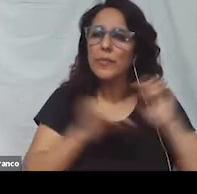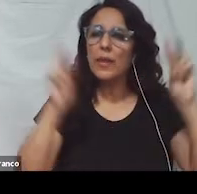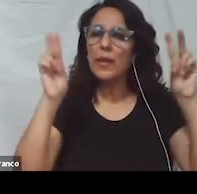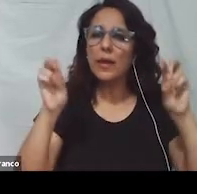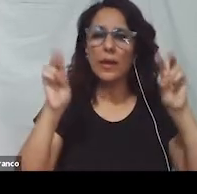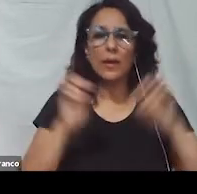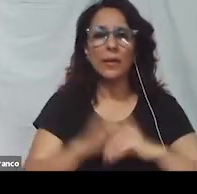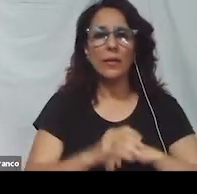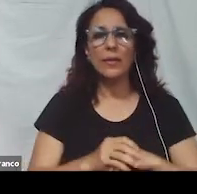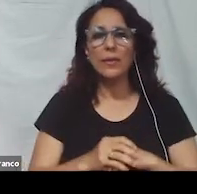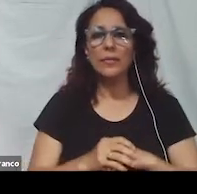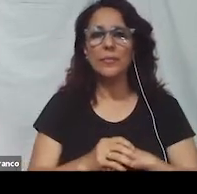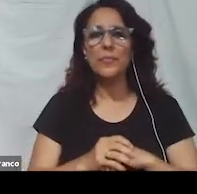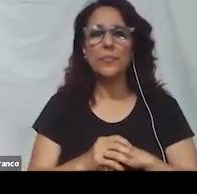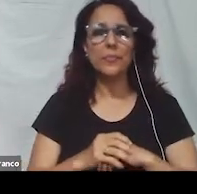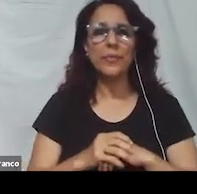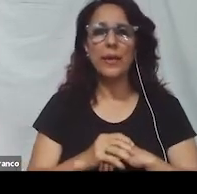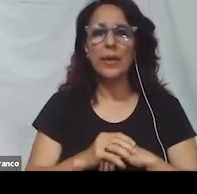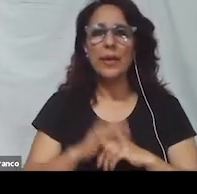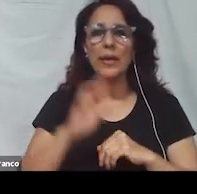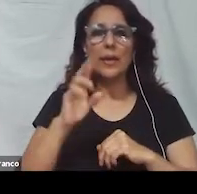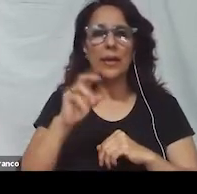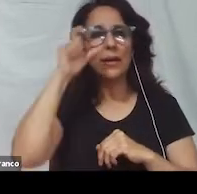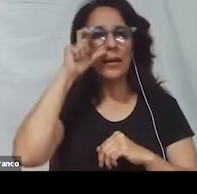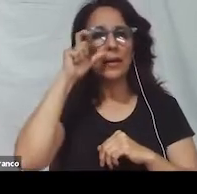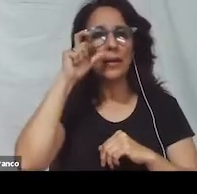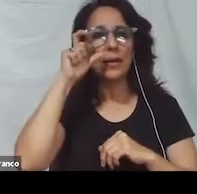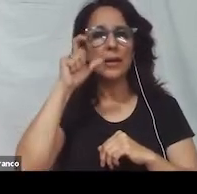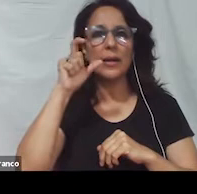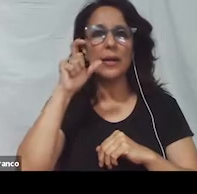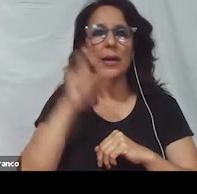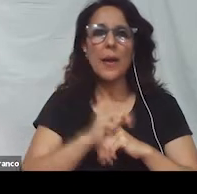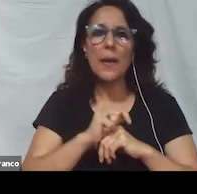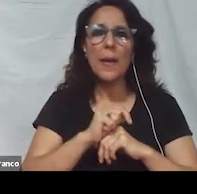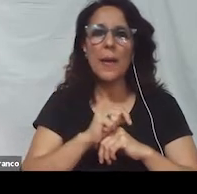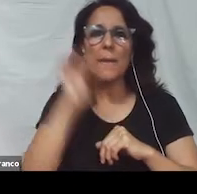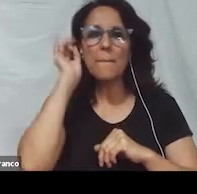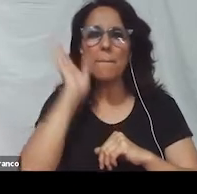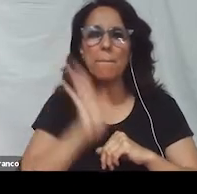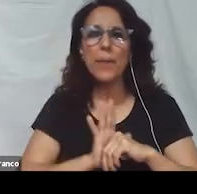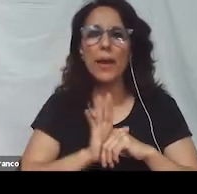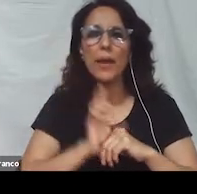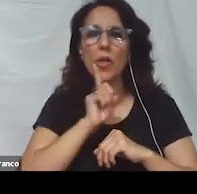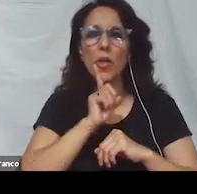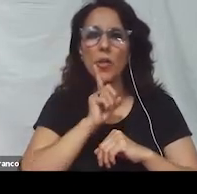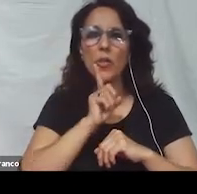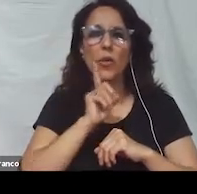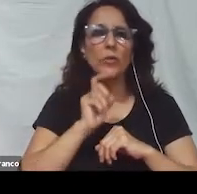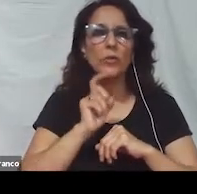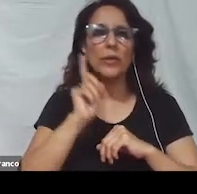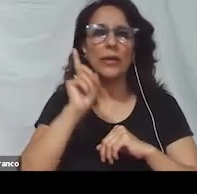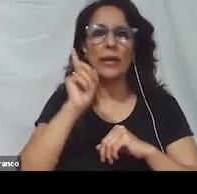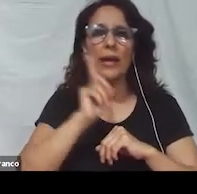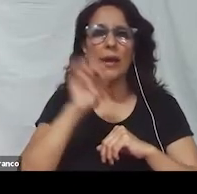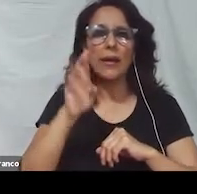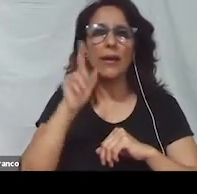la etiqueta required, requerido, como ven ahí en el ejemplo. Y un detalle que les dejo ahí es que a